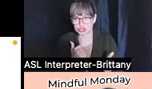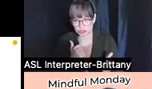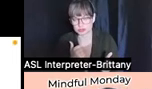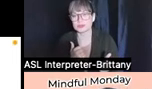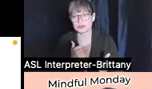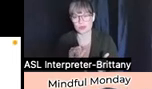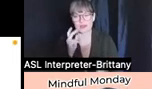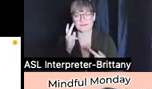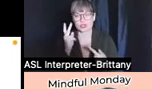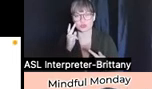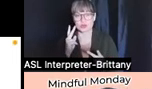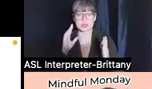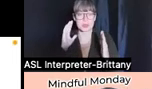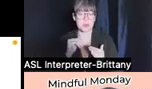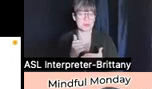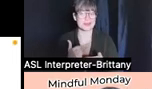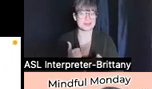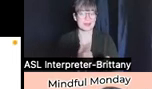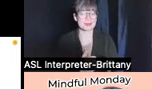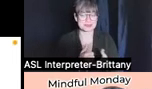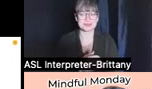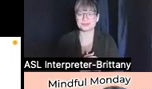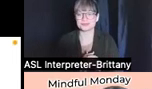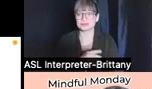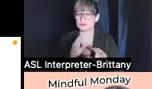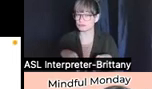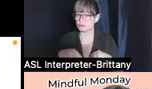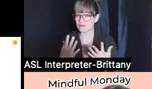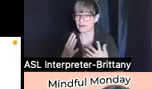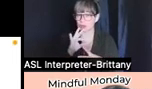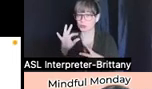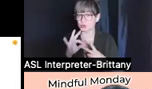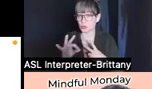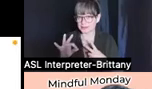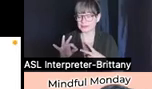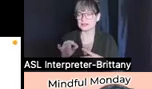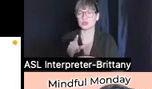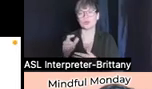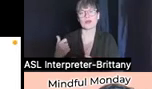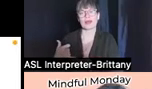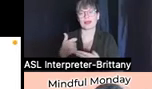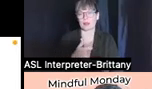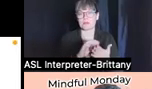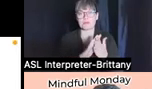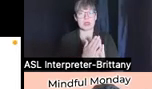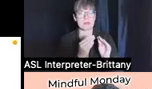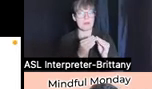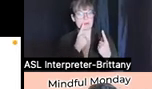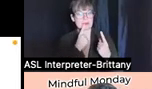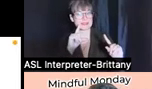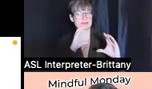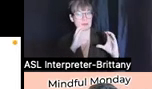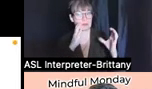el banano. Ojalá que esto les haya ayudado para cómo dar opciones. Cuando no da opciones, usted le ayuda para